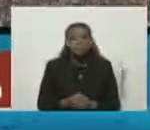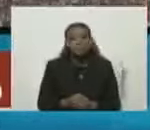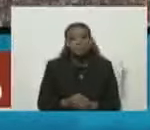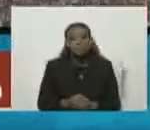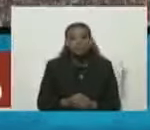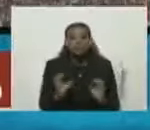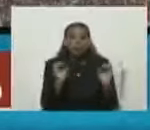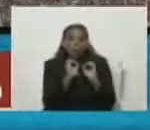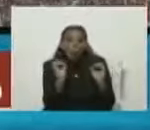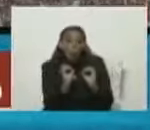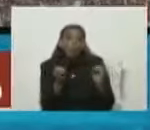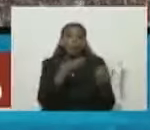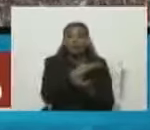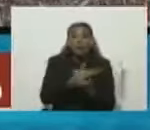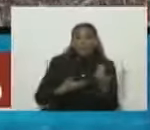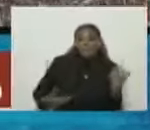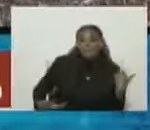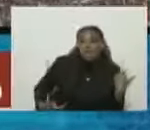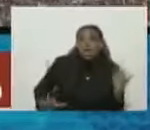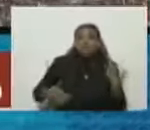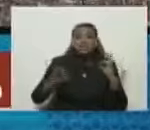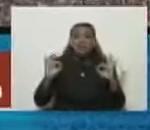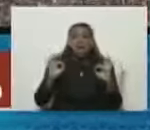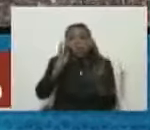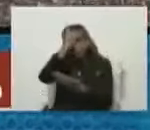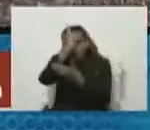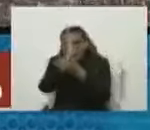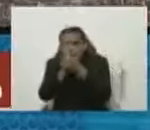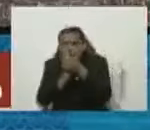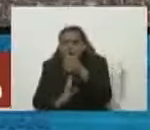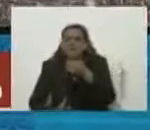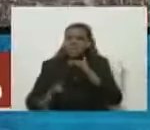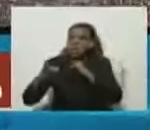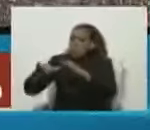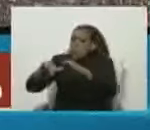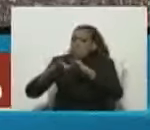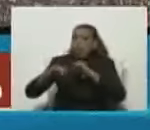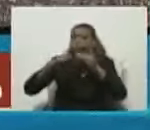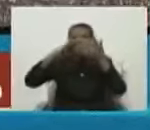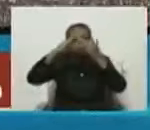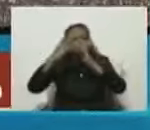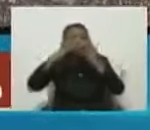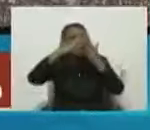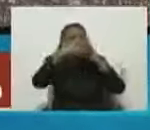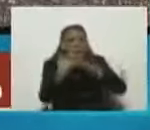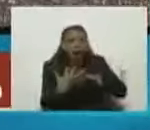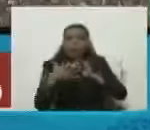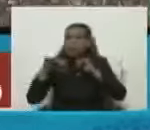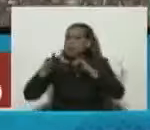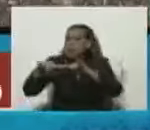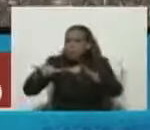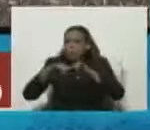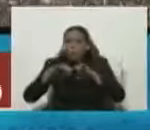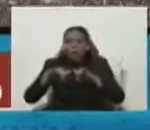¿Quieren ustedes un presidente de a pie que viene de los barrios y del pueblo?